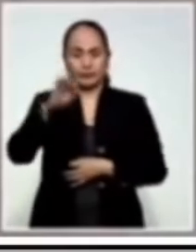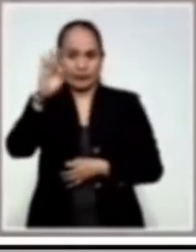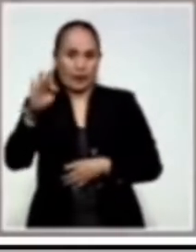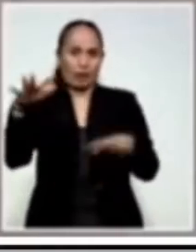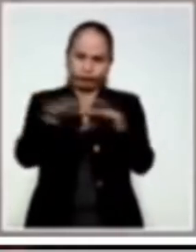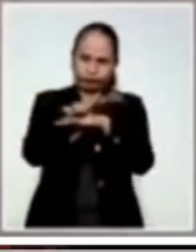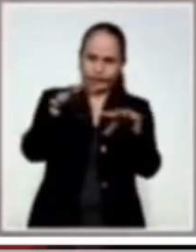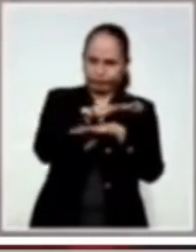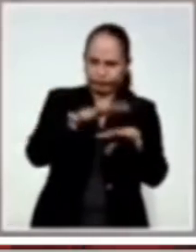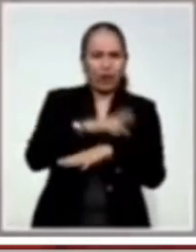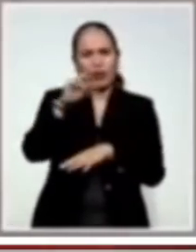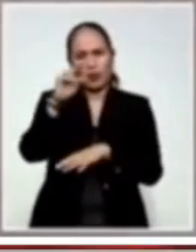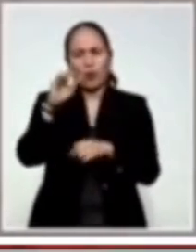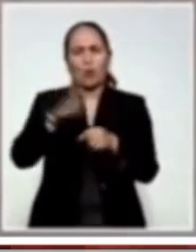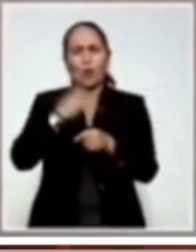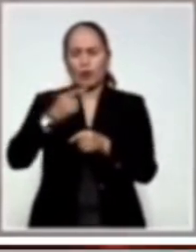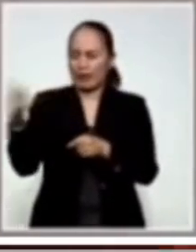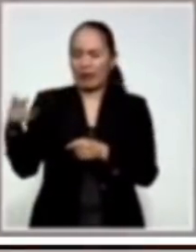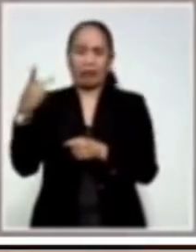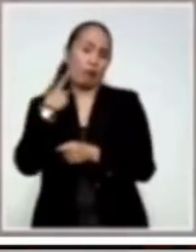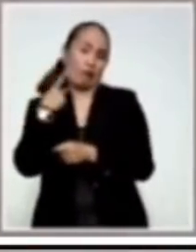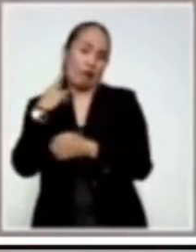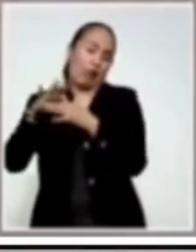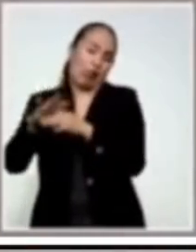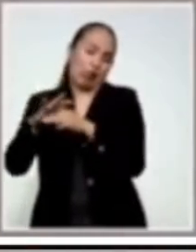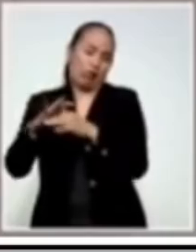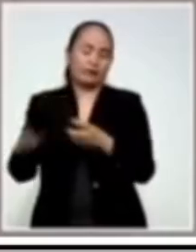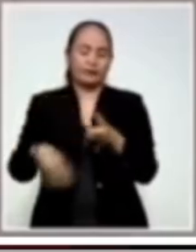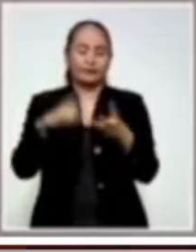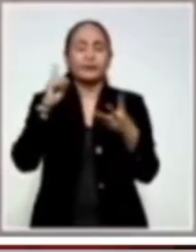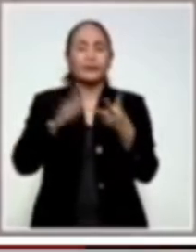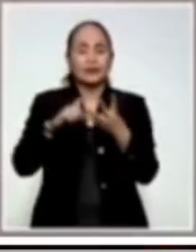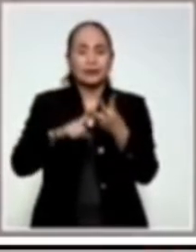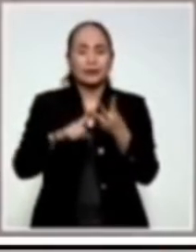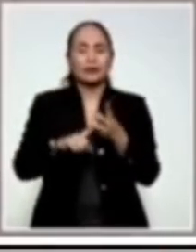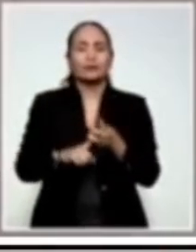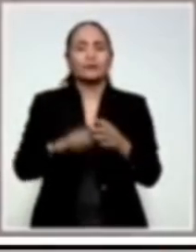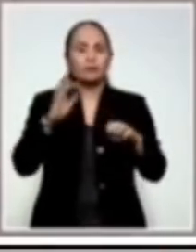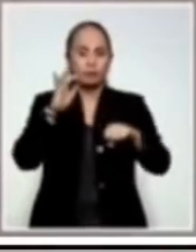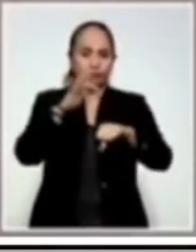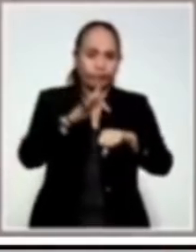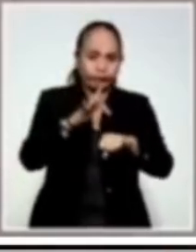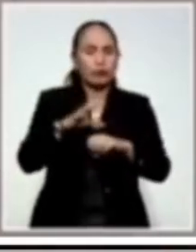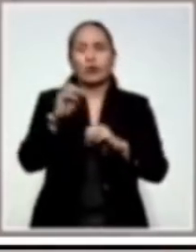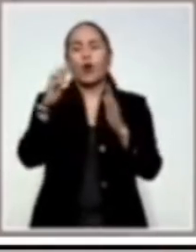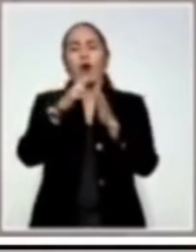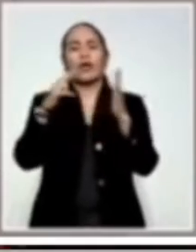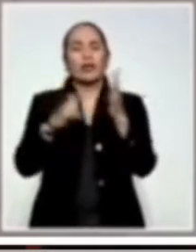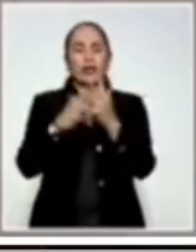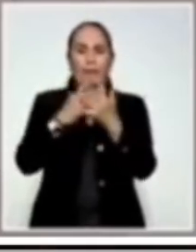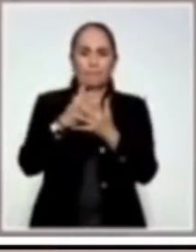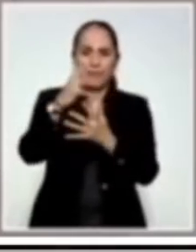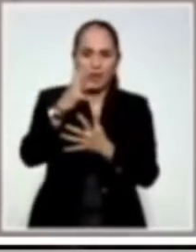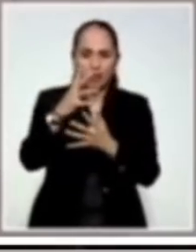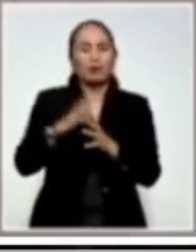hubiera politizado el proceso de discusión. Y tercero, no se iba a tocar la regla de mayoría